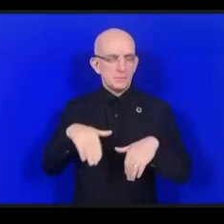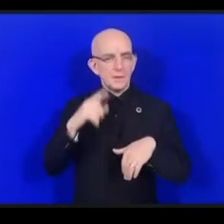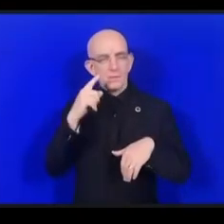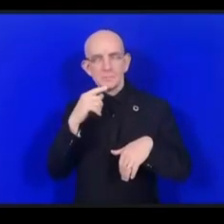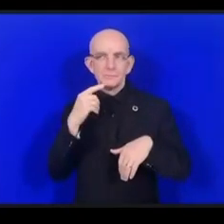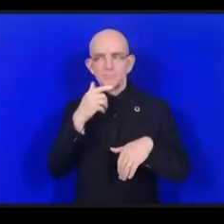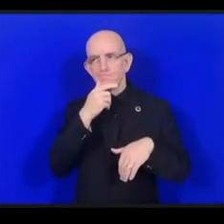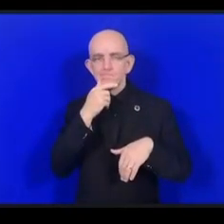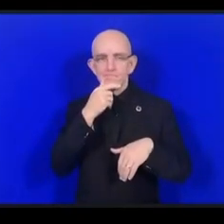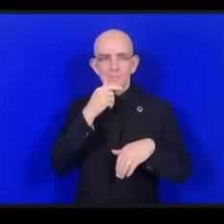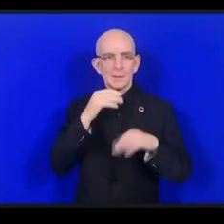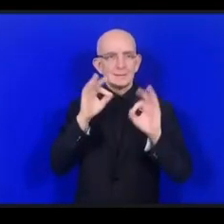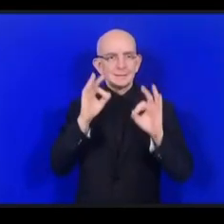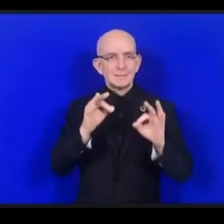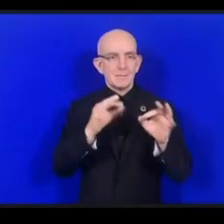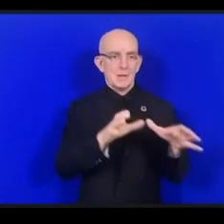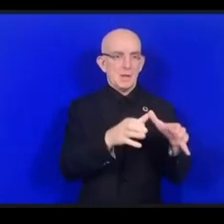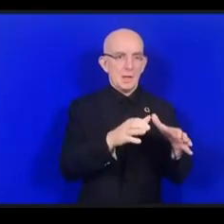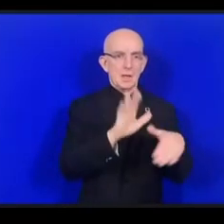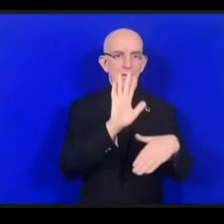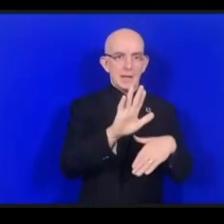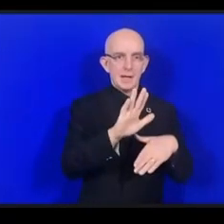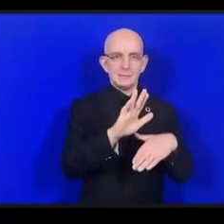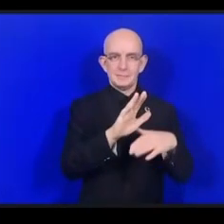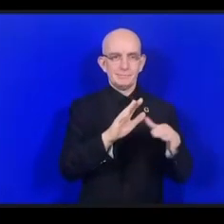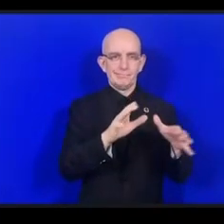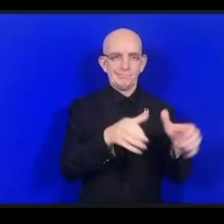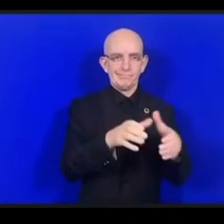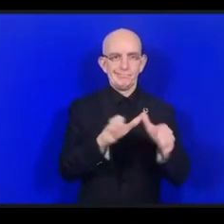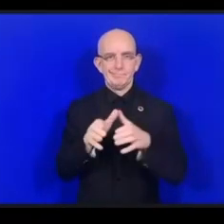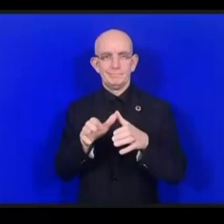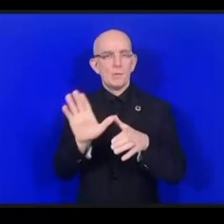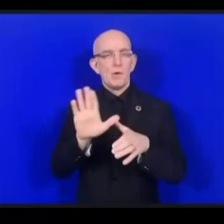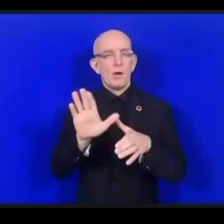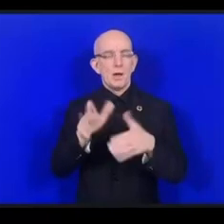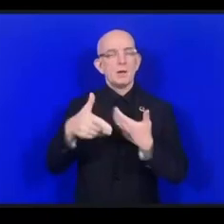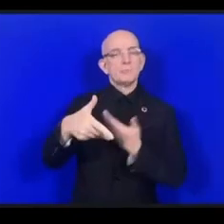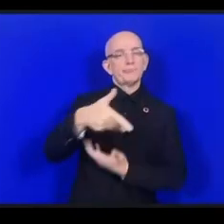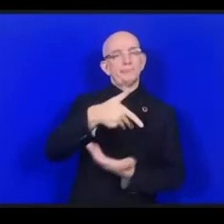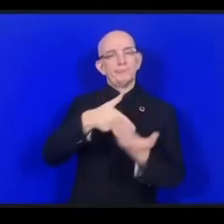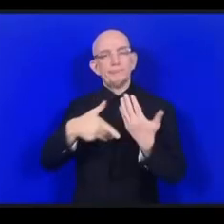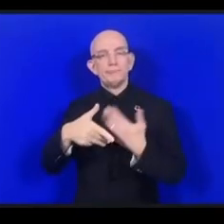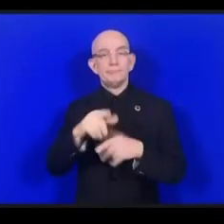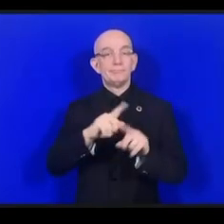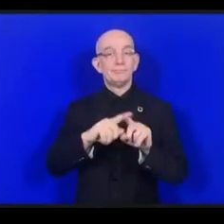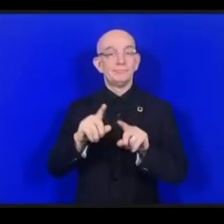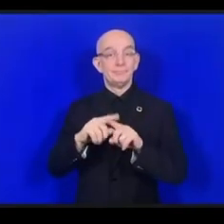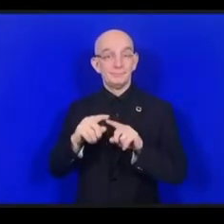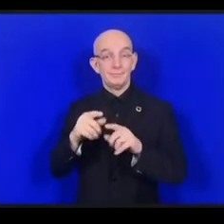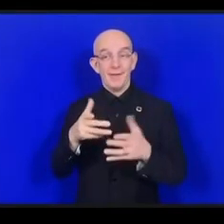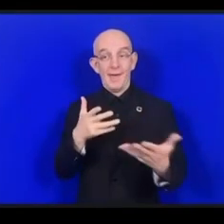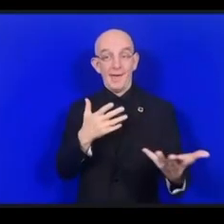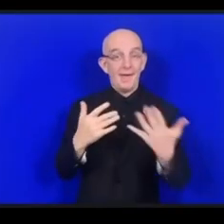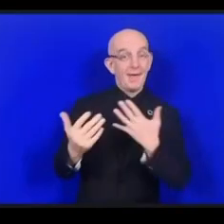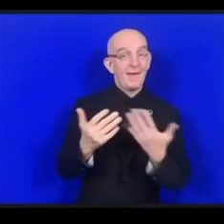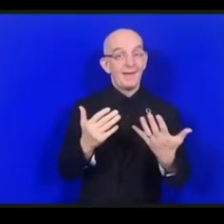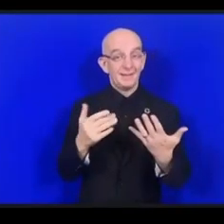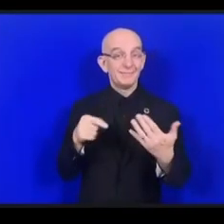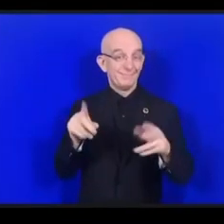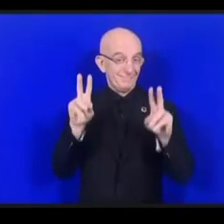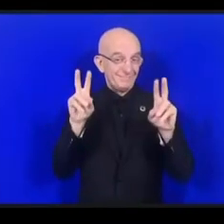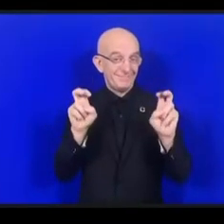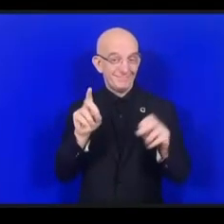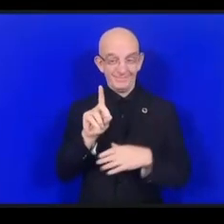titulado coaliciones dinámicas están existen desde Atenas hay ahora 28 en los últimos años hemos intentado